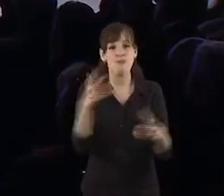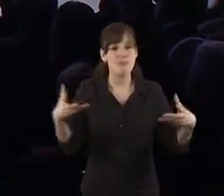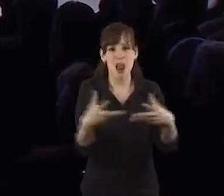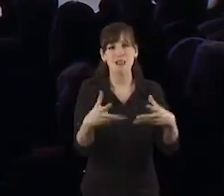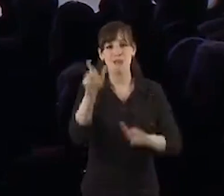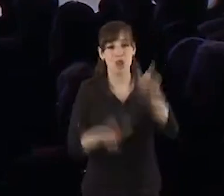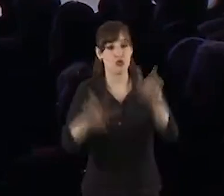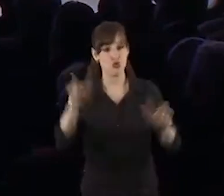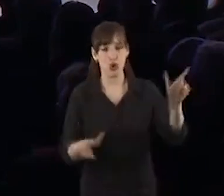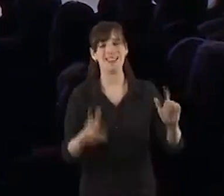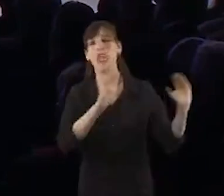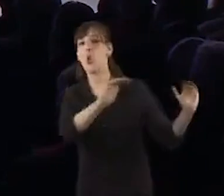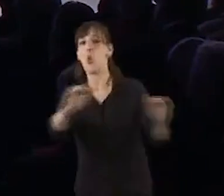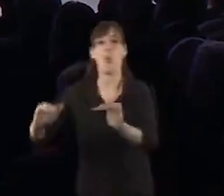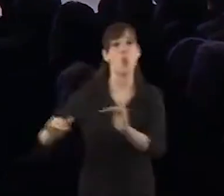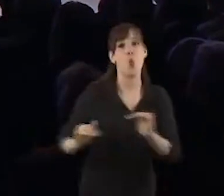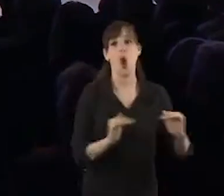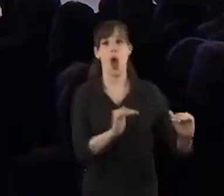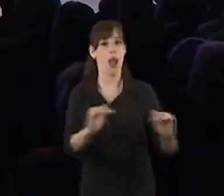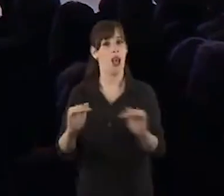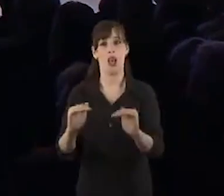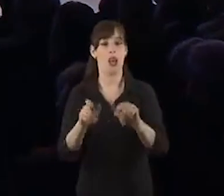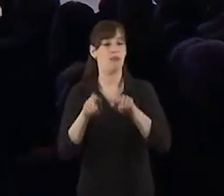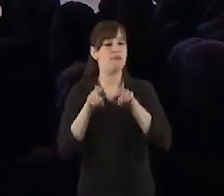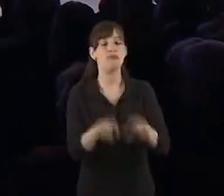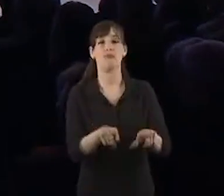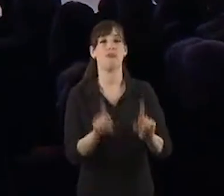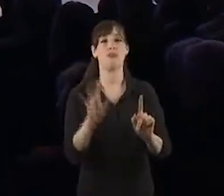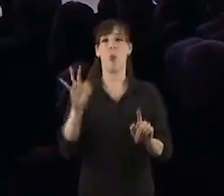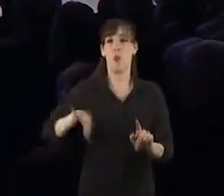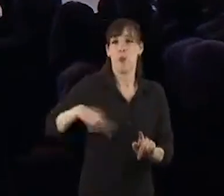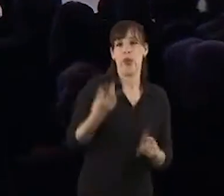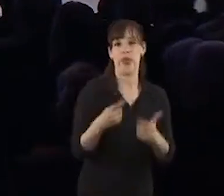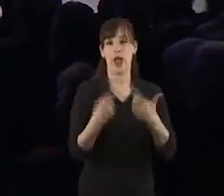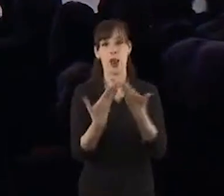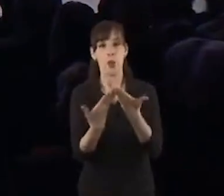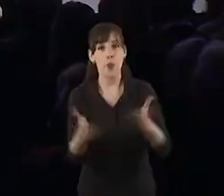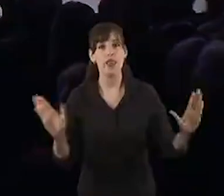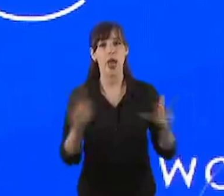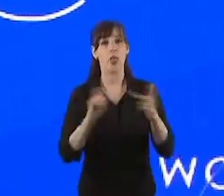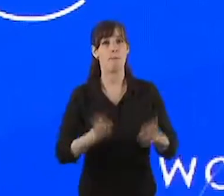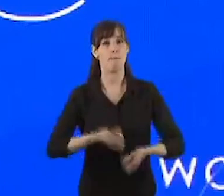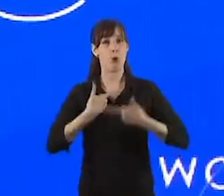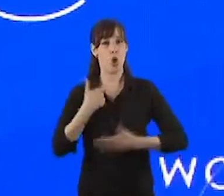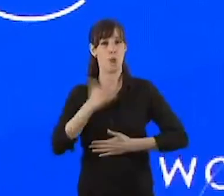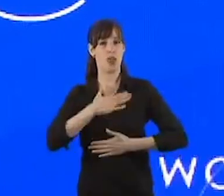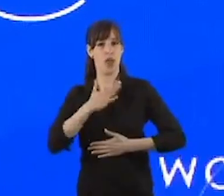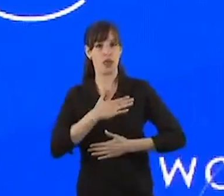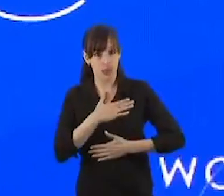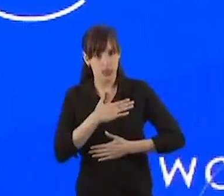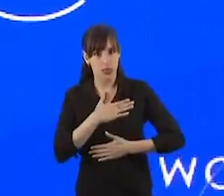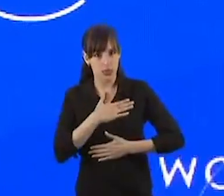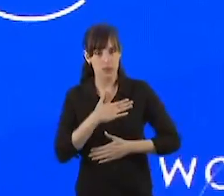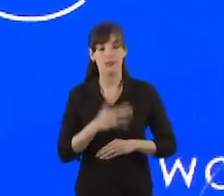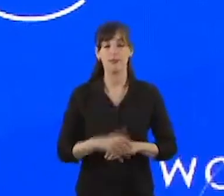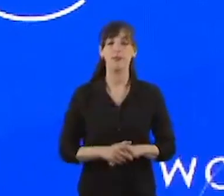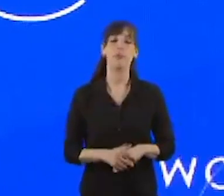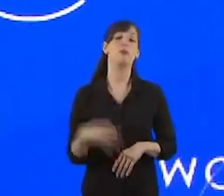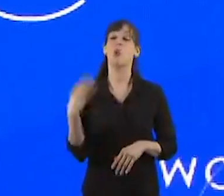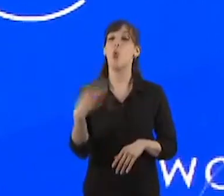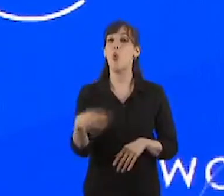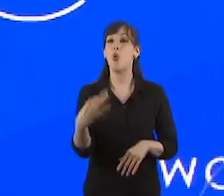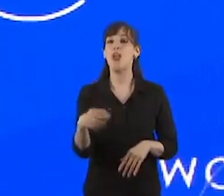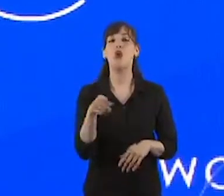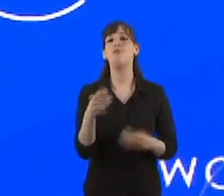inalienables otorgados por el Creador, entre los que se encuentran la vida, la libertad y la propiedad. En lo único que devino esta agenda